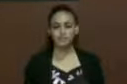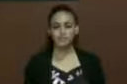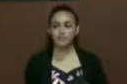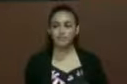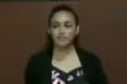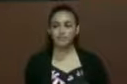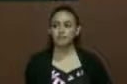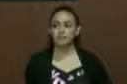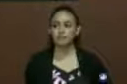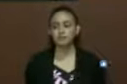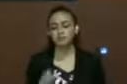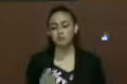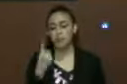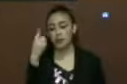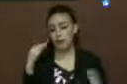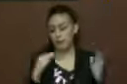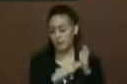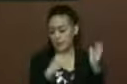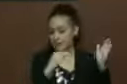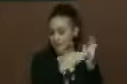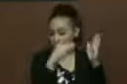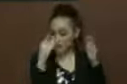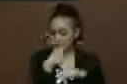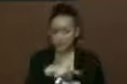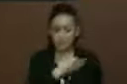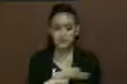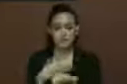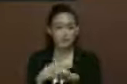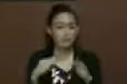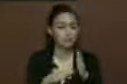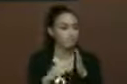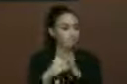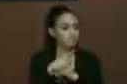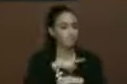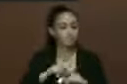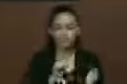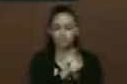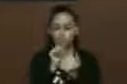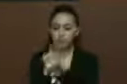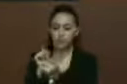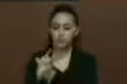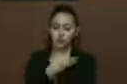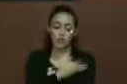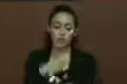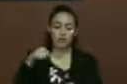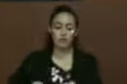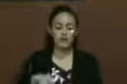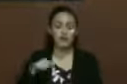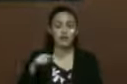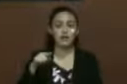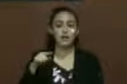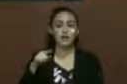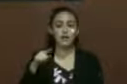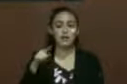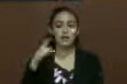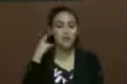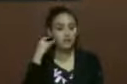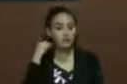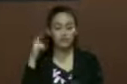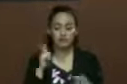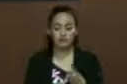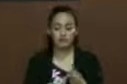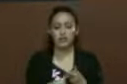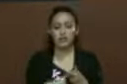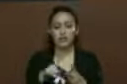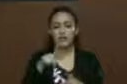Entonces, en consecuencia, son miles y miles de familias que han podido reencontrarse, principalmente en California, en Illinois,